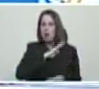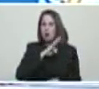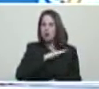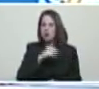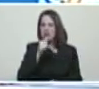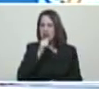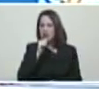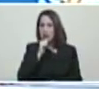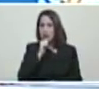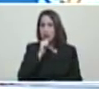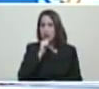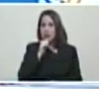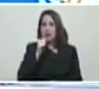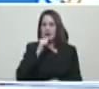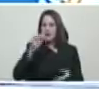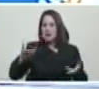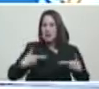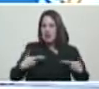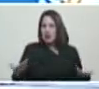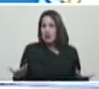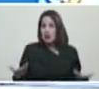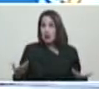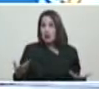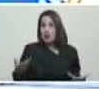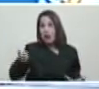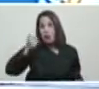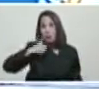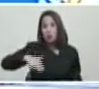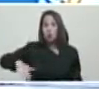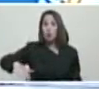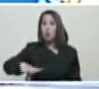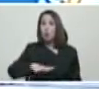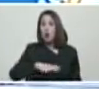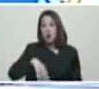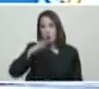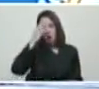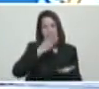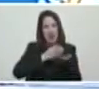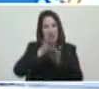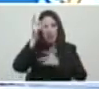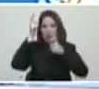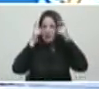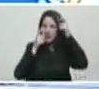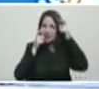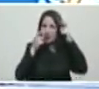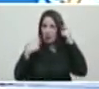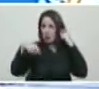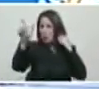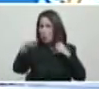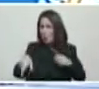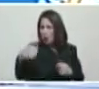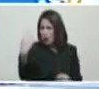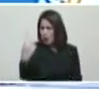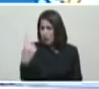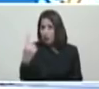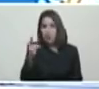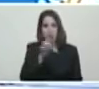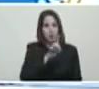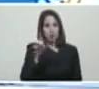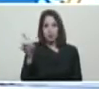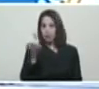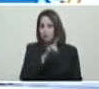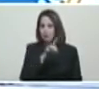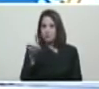Chávez A quién el legado de Chávez le pertenece a una persona